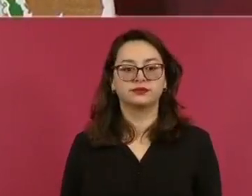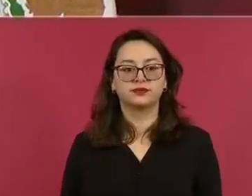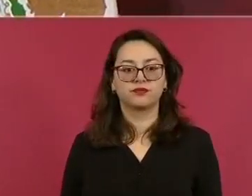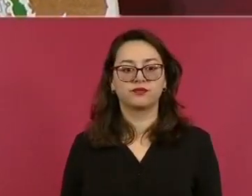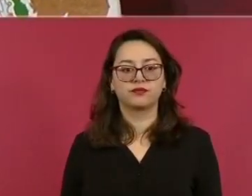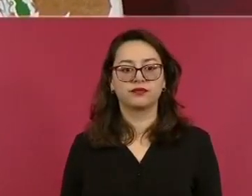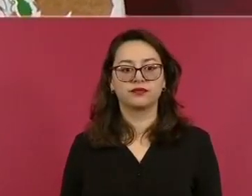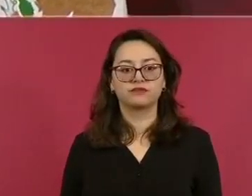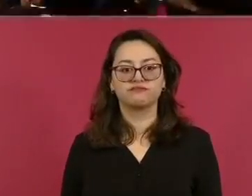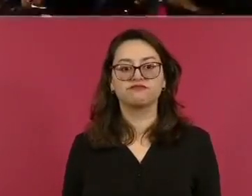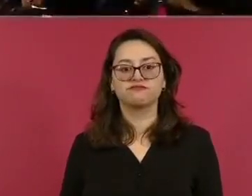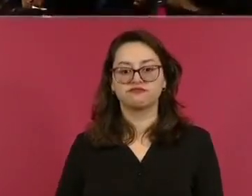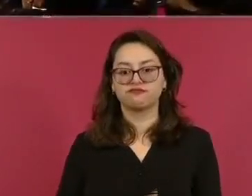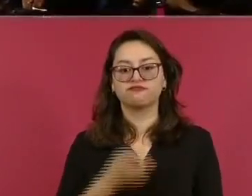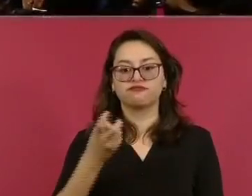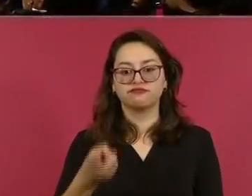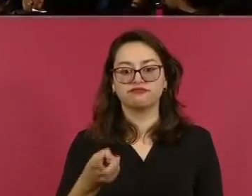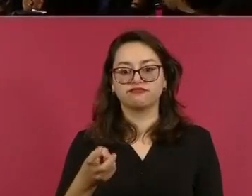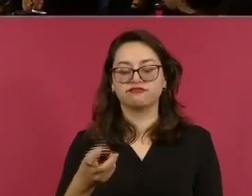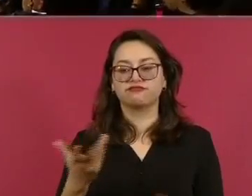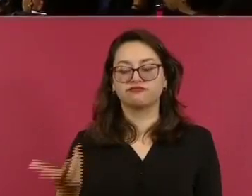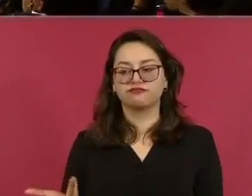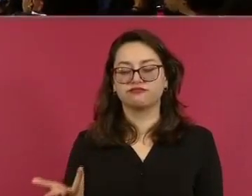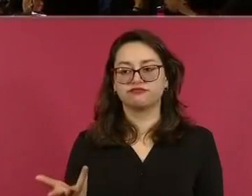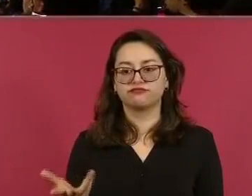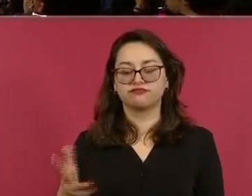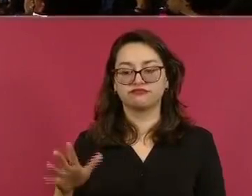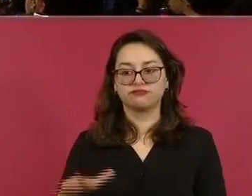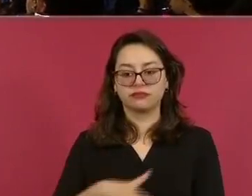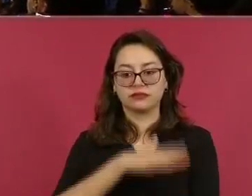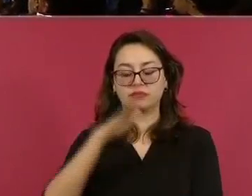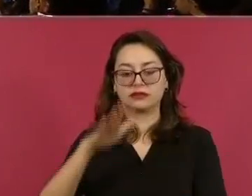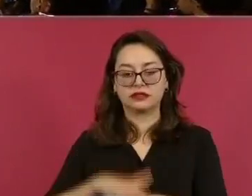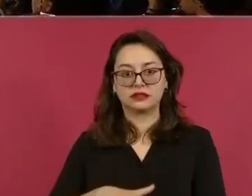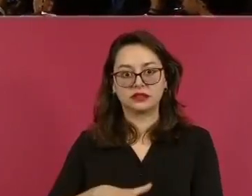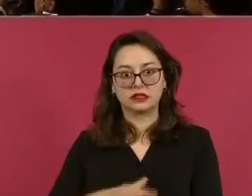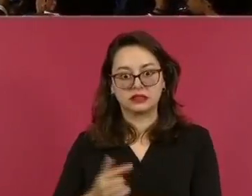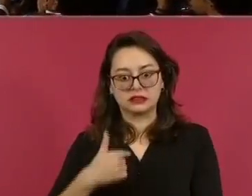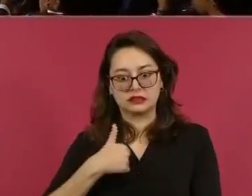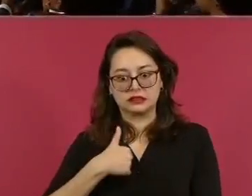Por eso, pues esto es bueno, pero al mismo tiempo es